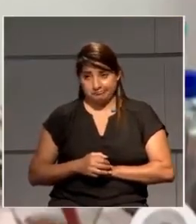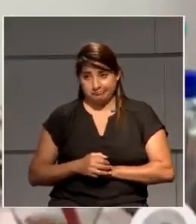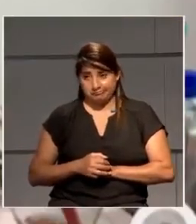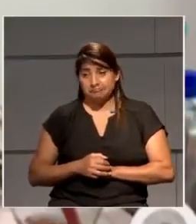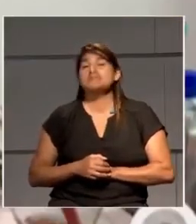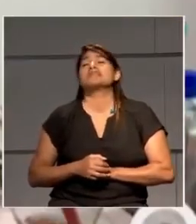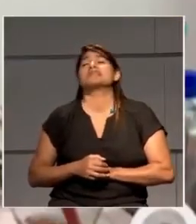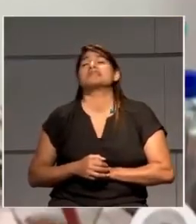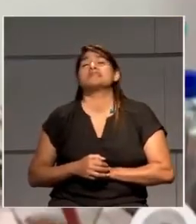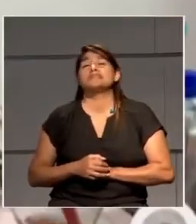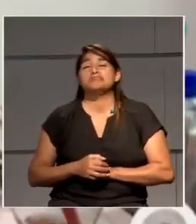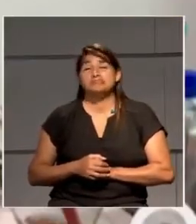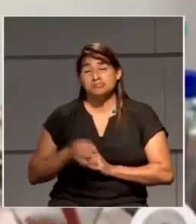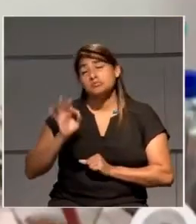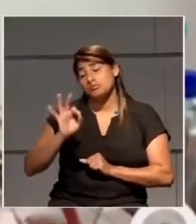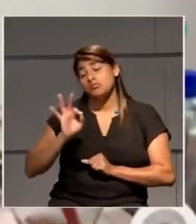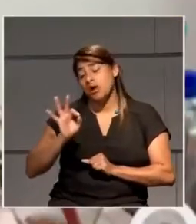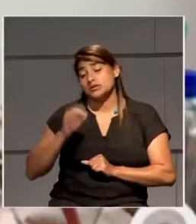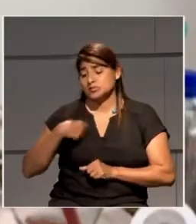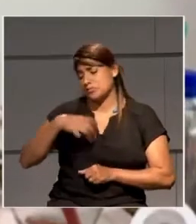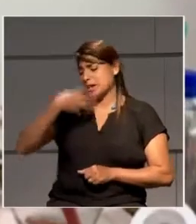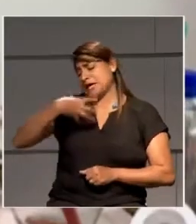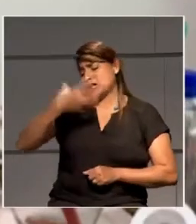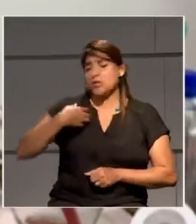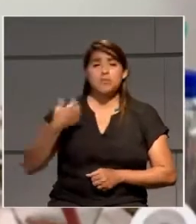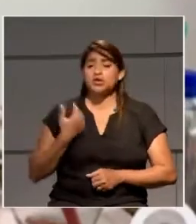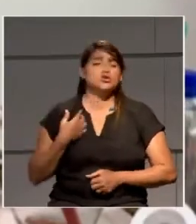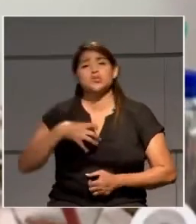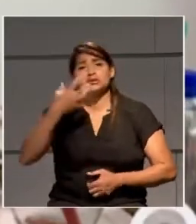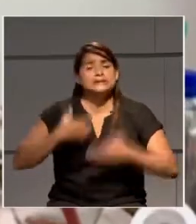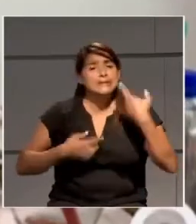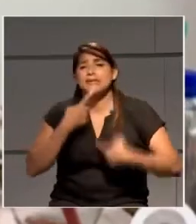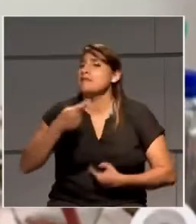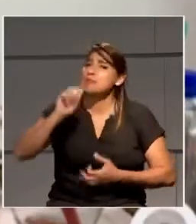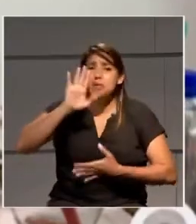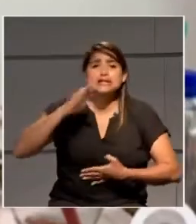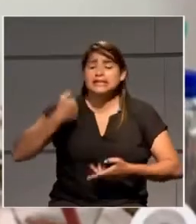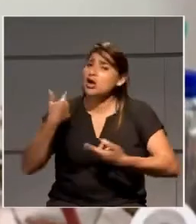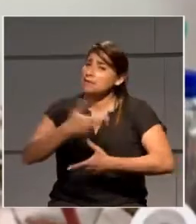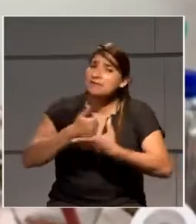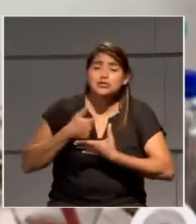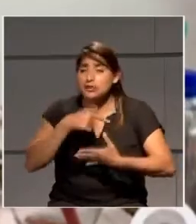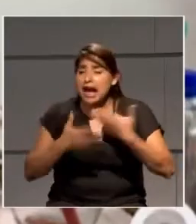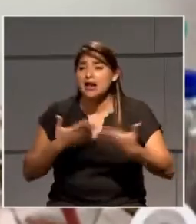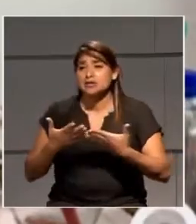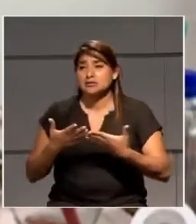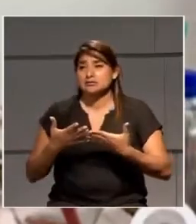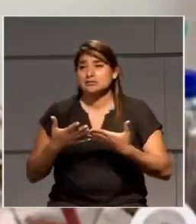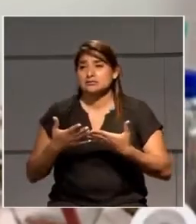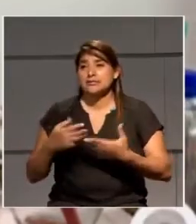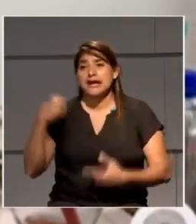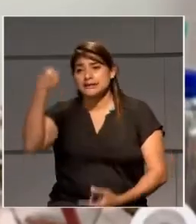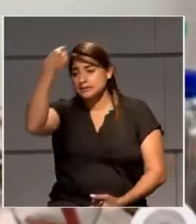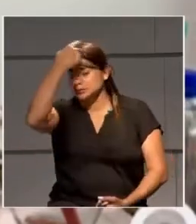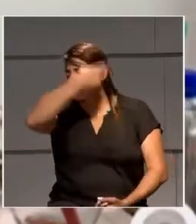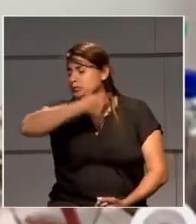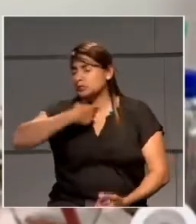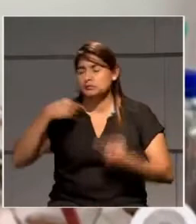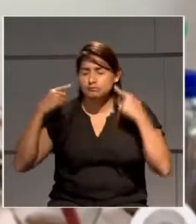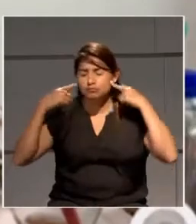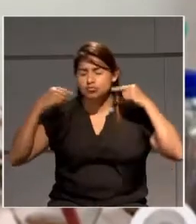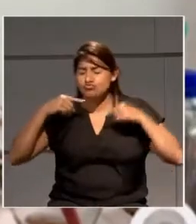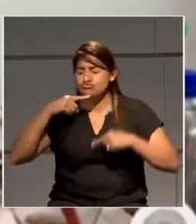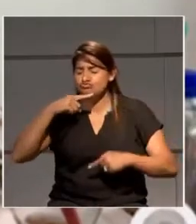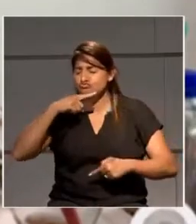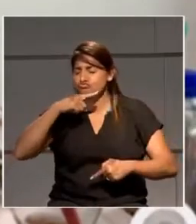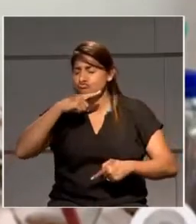Vea, está bien, y perdona usted porque grité, pero es que estoy muy molesto, Nayu. No, pero ya me empezaron a poner las orejas rojas, Nayu. Esta computadora la